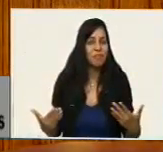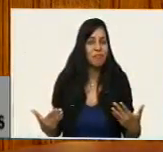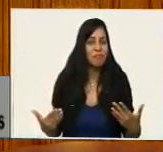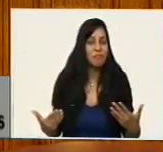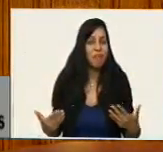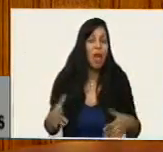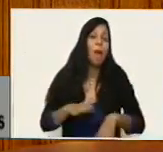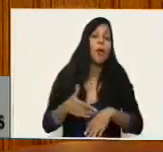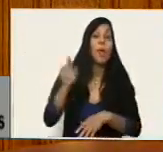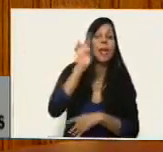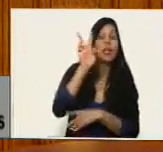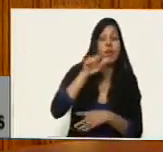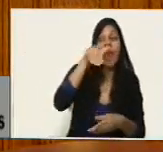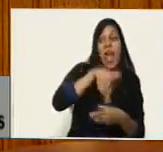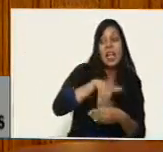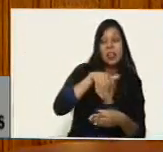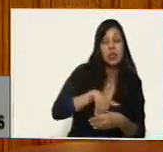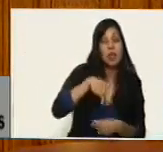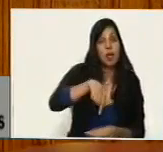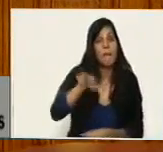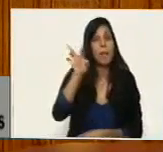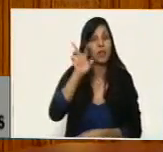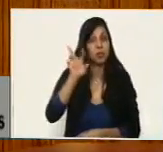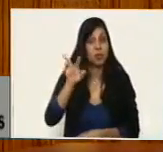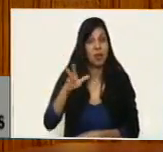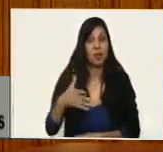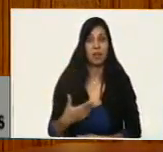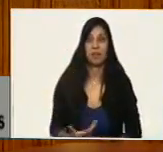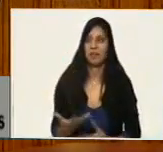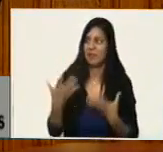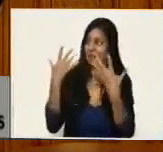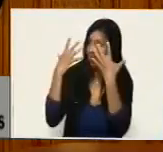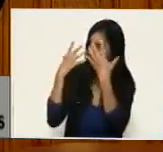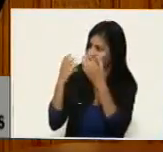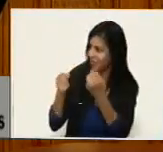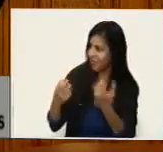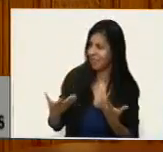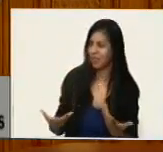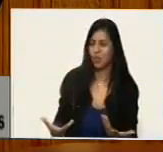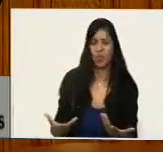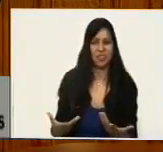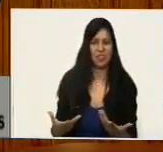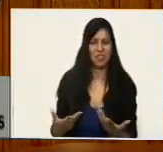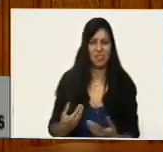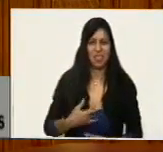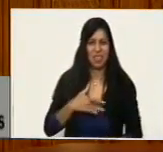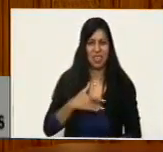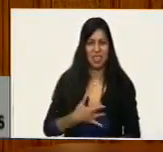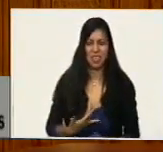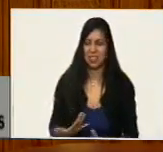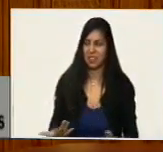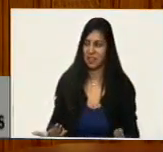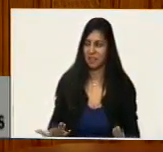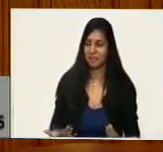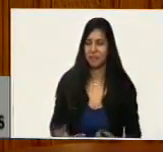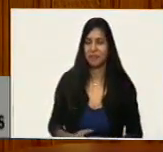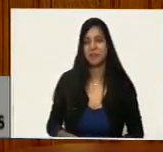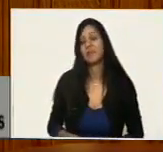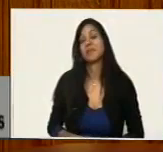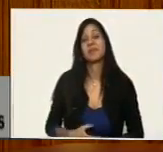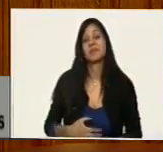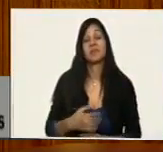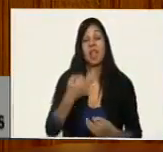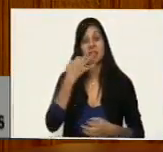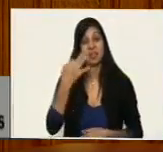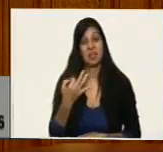proceso electoral. Eso no se comprende en ningún tipo de sociedad. Y de verdad que